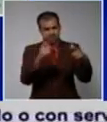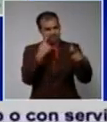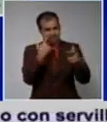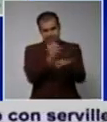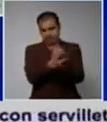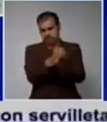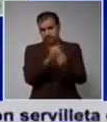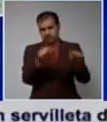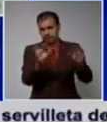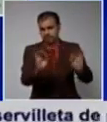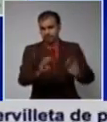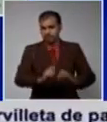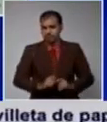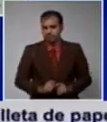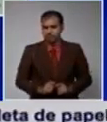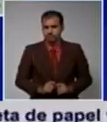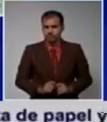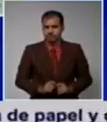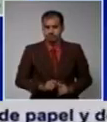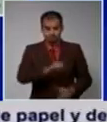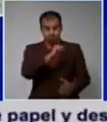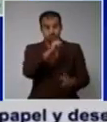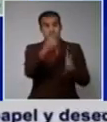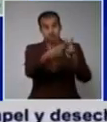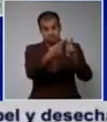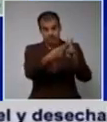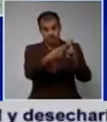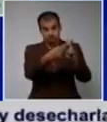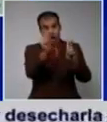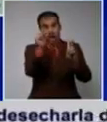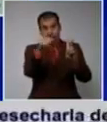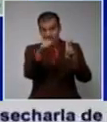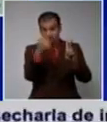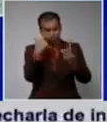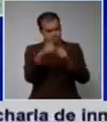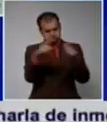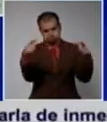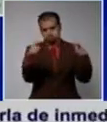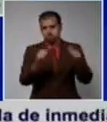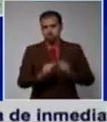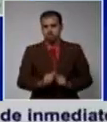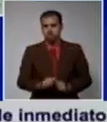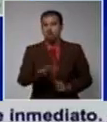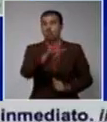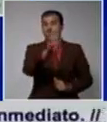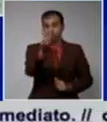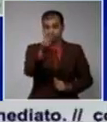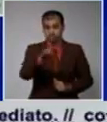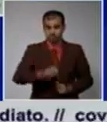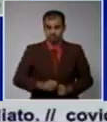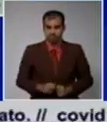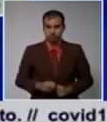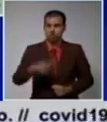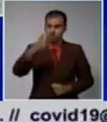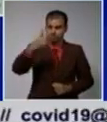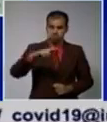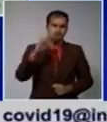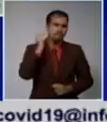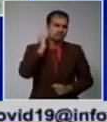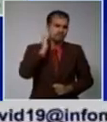mayor transmisión en el municipio cabecera, en Bayamo, con 42, Manzanillo con